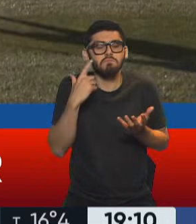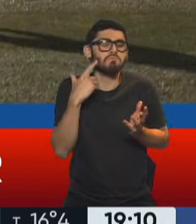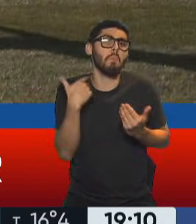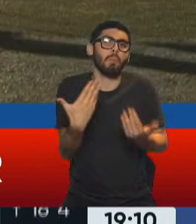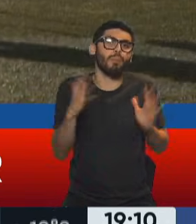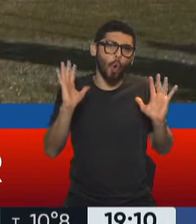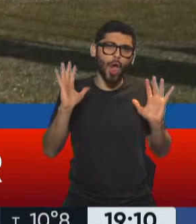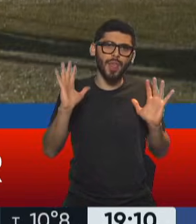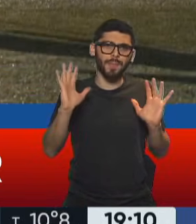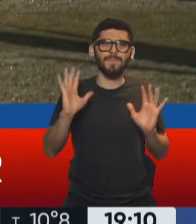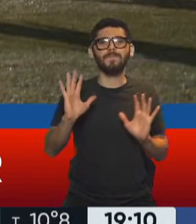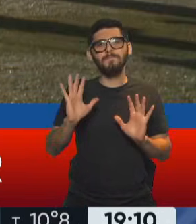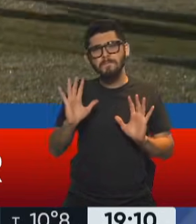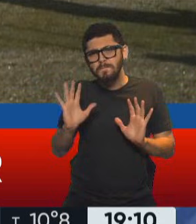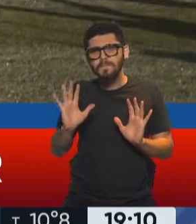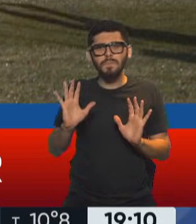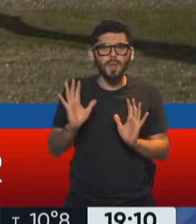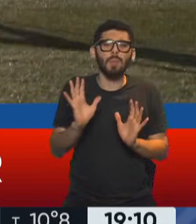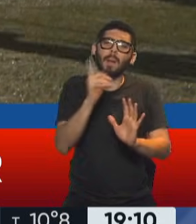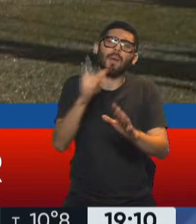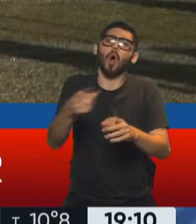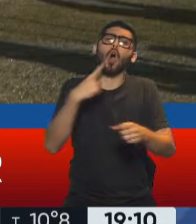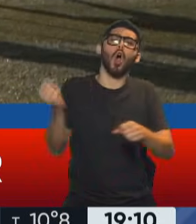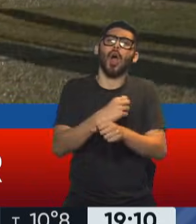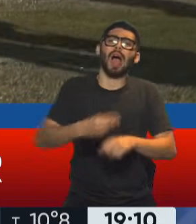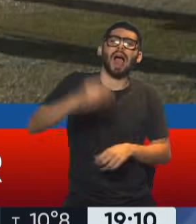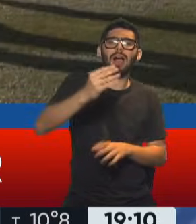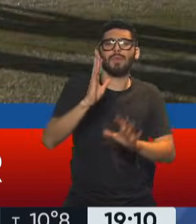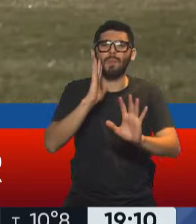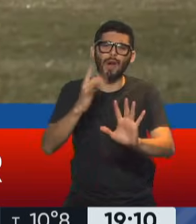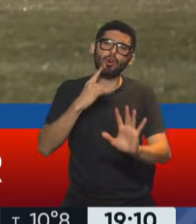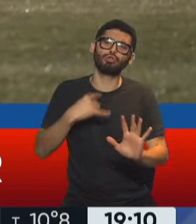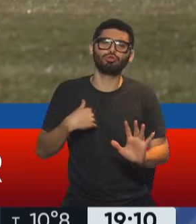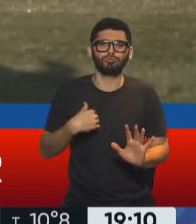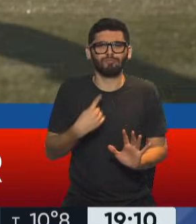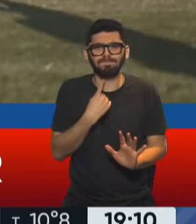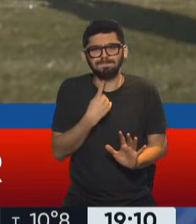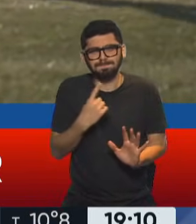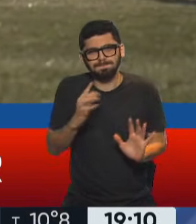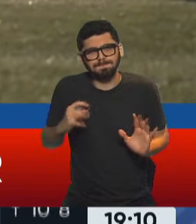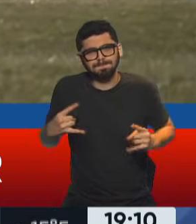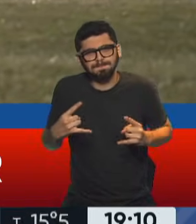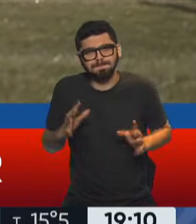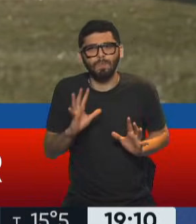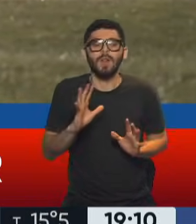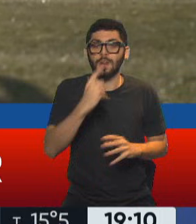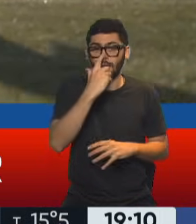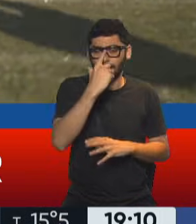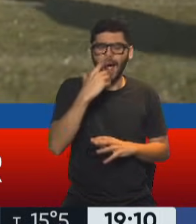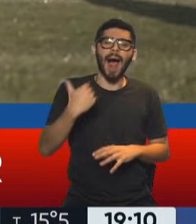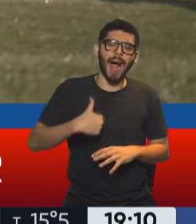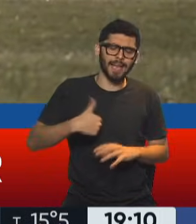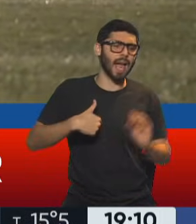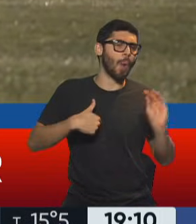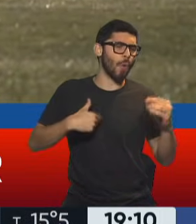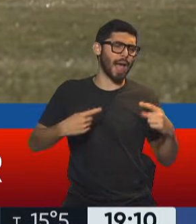llegar. Segundo, estamos en condiciones, si no asegures final, nada, Pablo, por favor, te lo pido, soy supersticiosa. No, sí. Argentina y Brasil